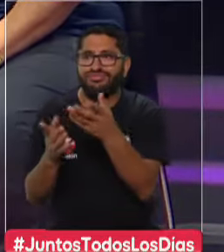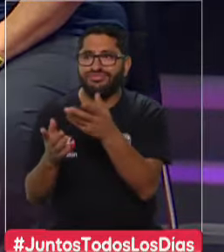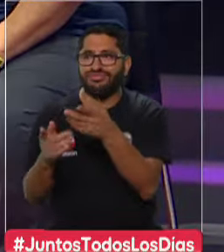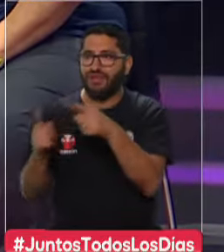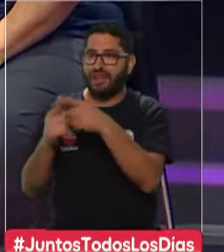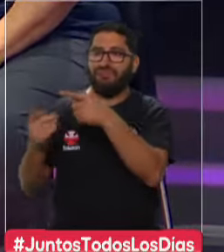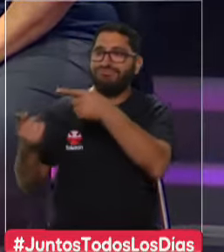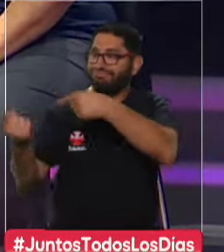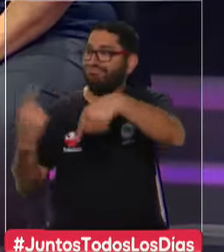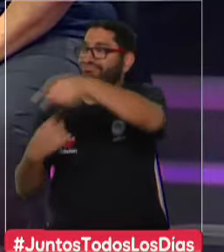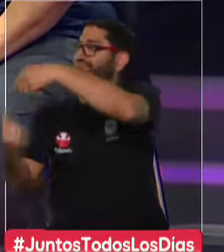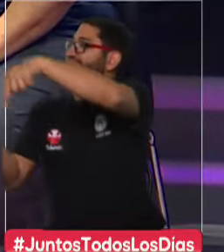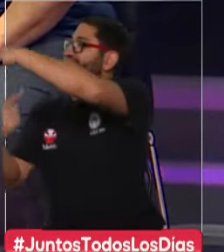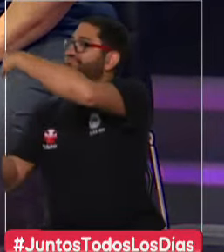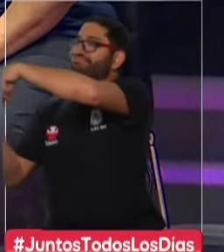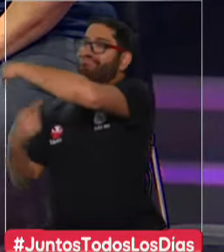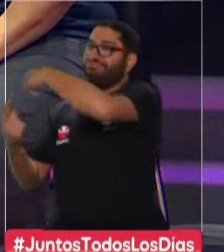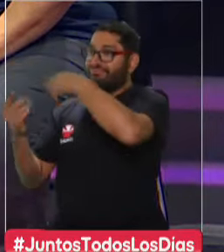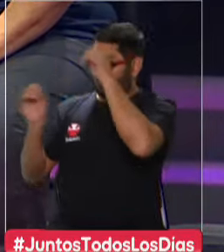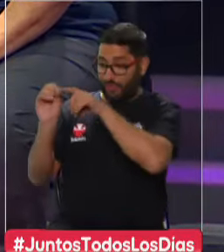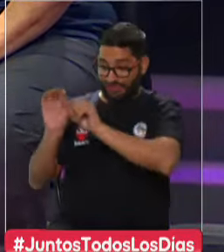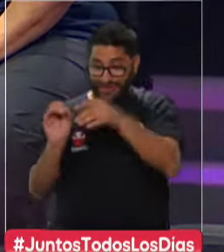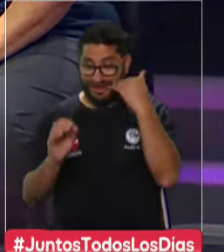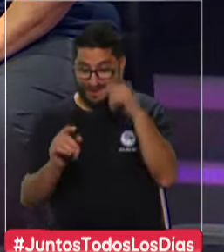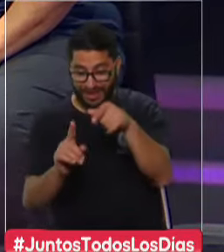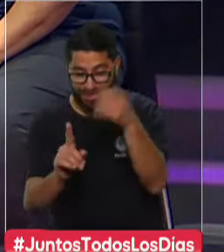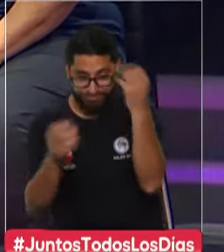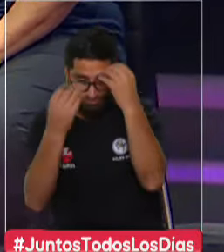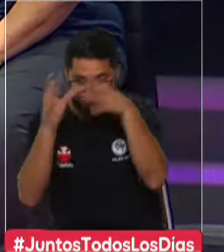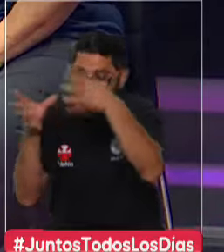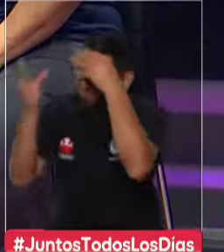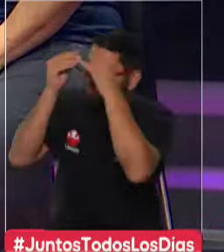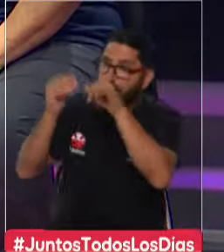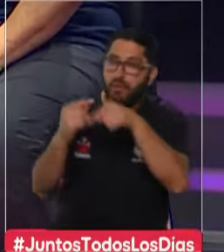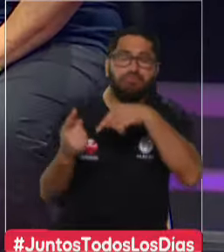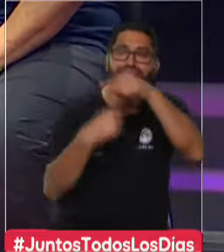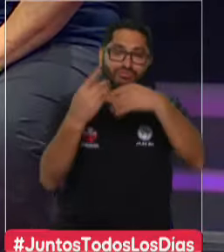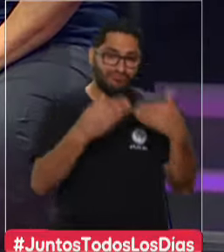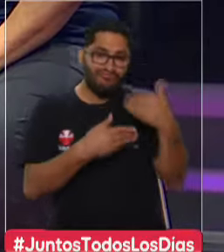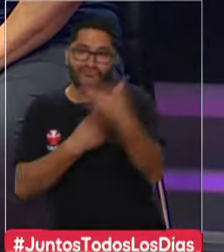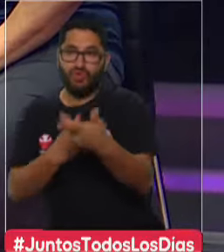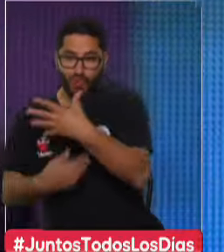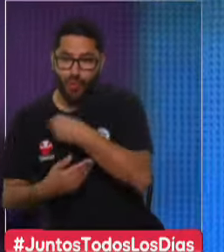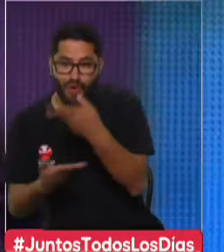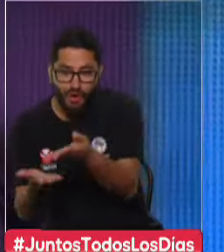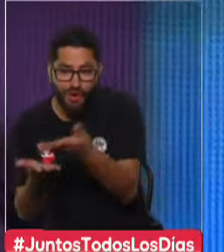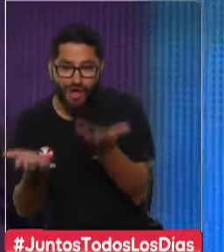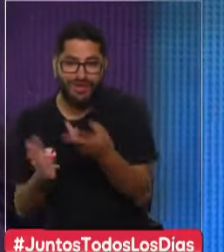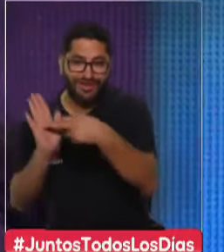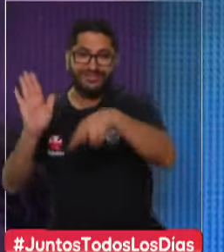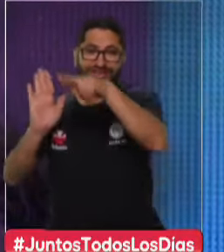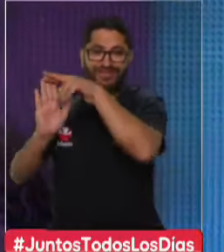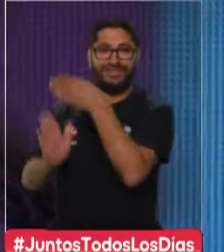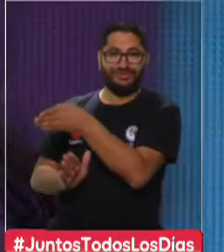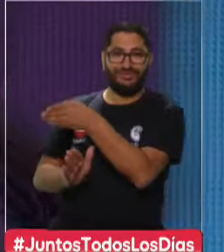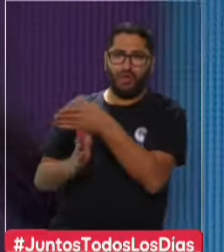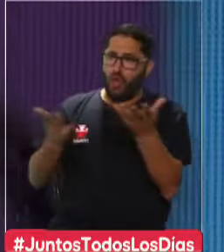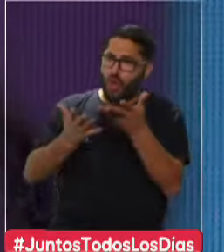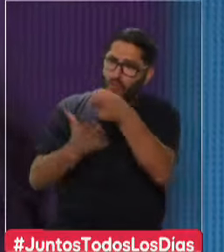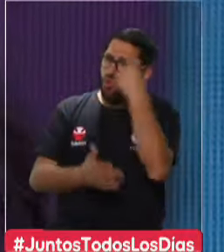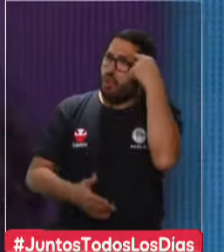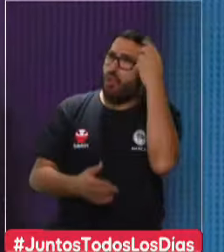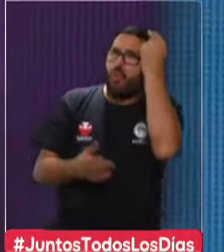ti, entre tantas personas que le enseñaron, a tu hijo. ¿No? ¿Cómo te imaginaste ese momento y cómo lo ves ahora,